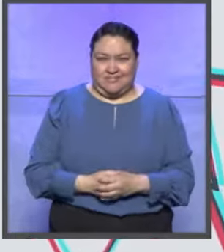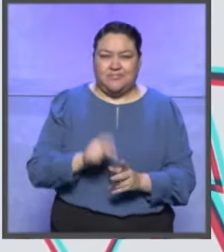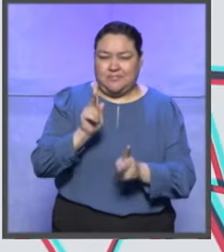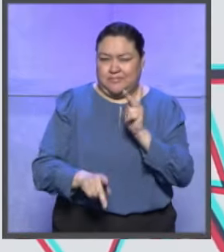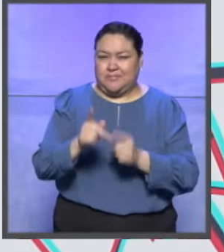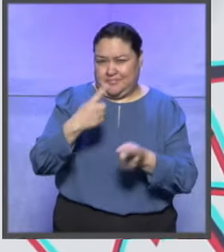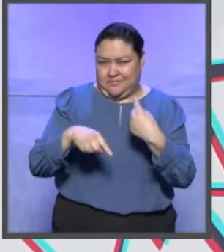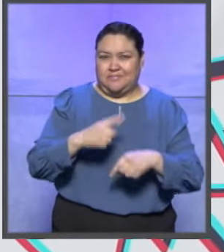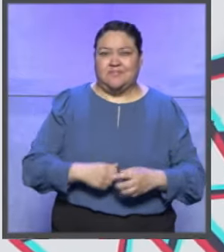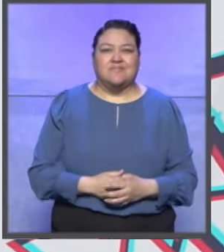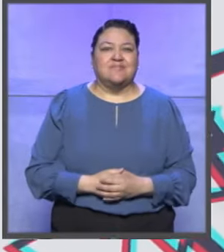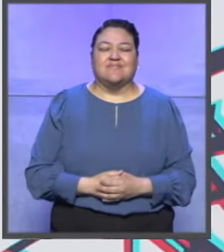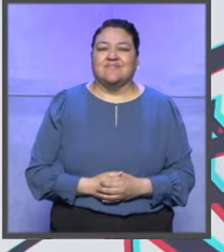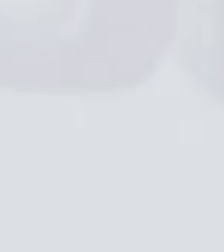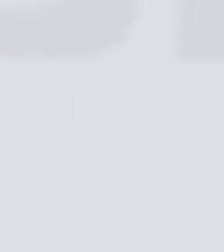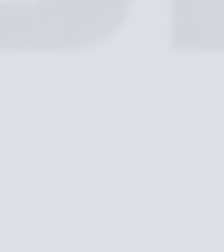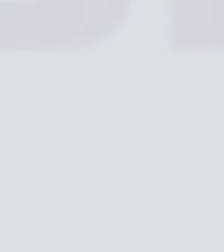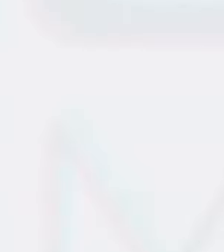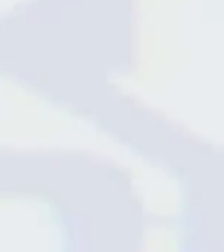local. Pausa, regresamos, es muy breve.